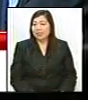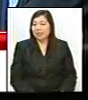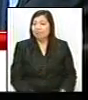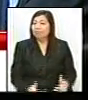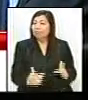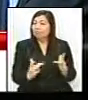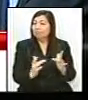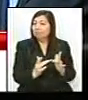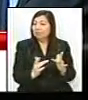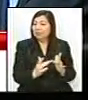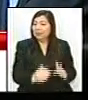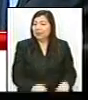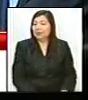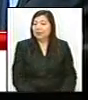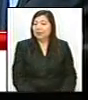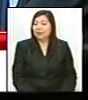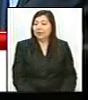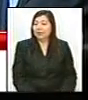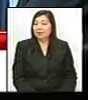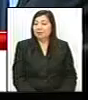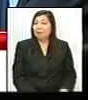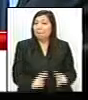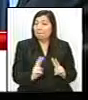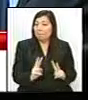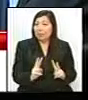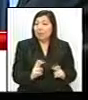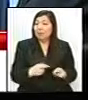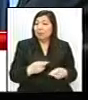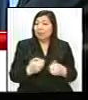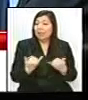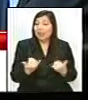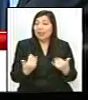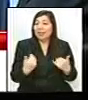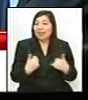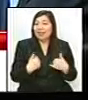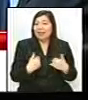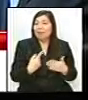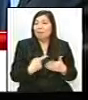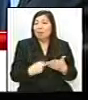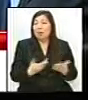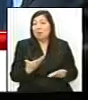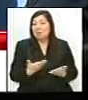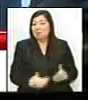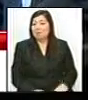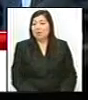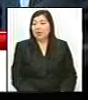entidad que vela por la producción, y ahí tiene a disposición, por lo menos